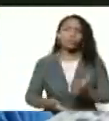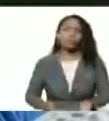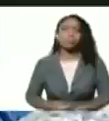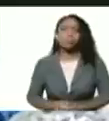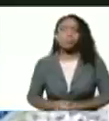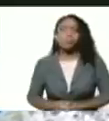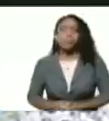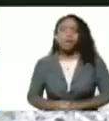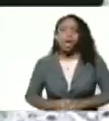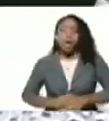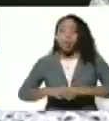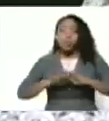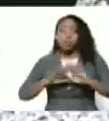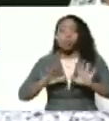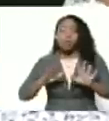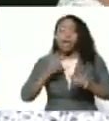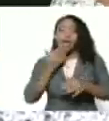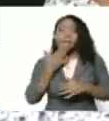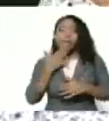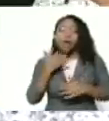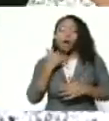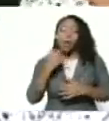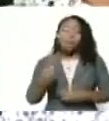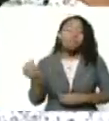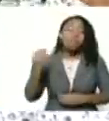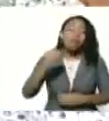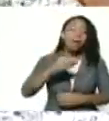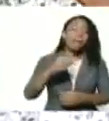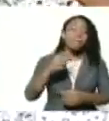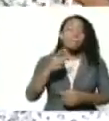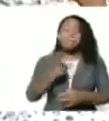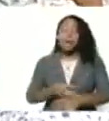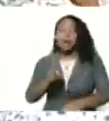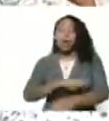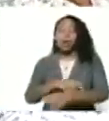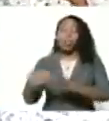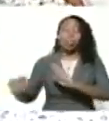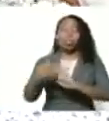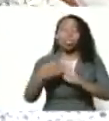Cuando ya llega a mayores, actos de violencia contra la mujer,